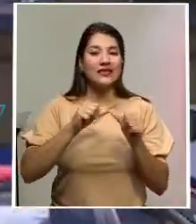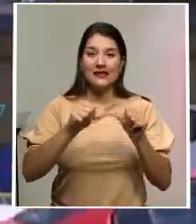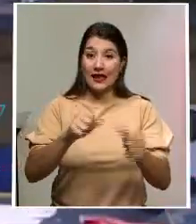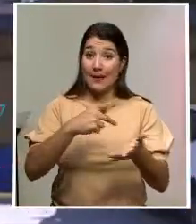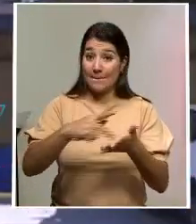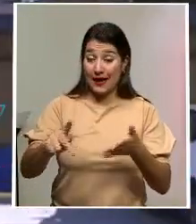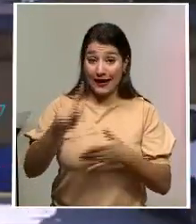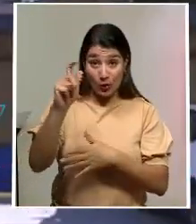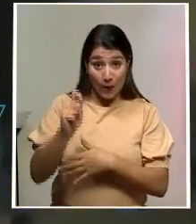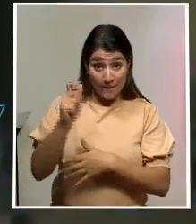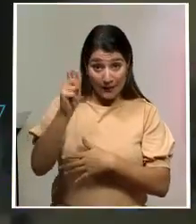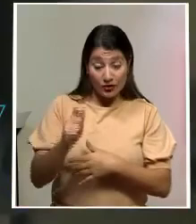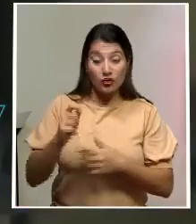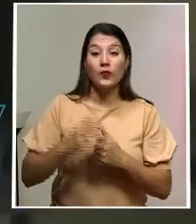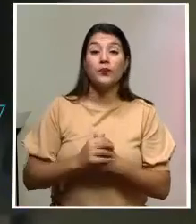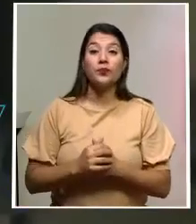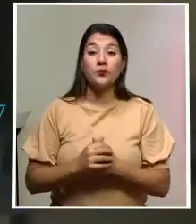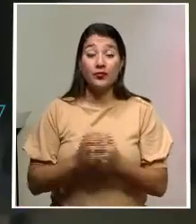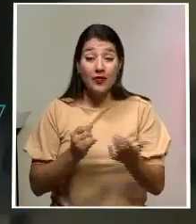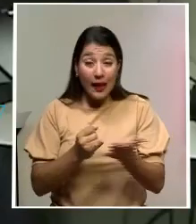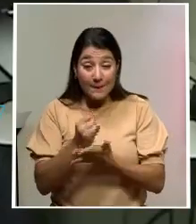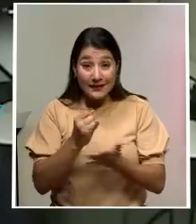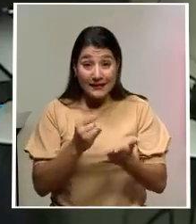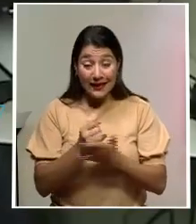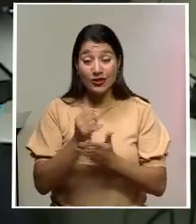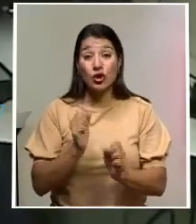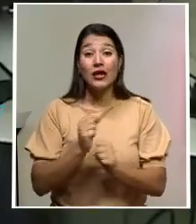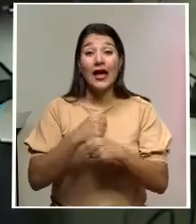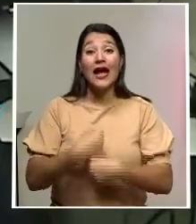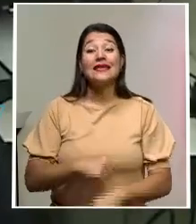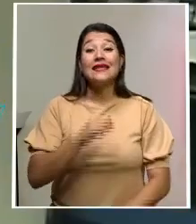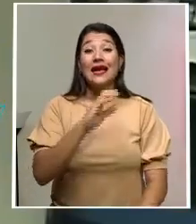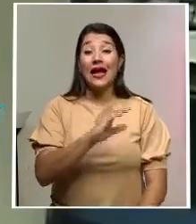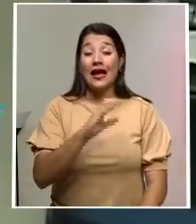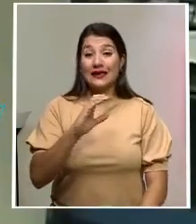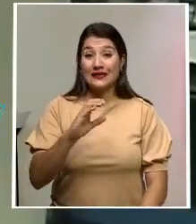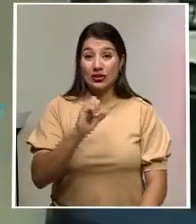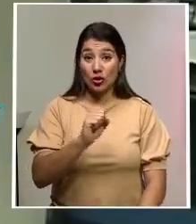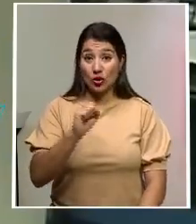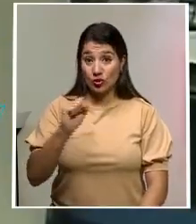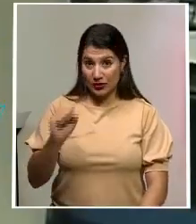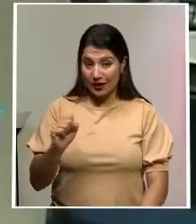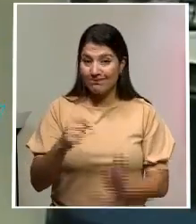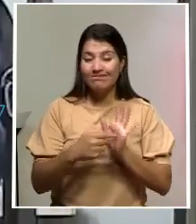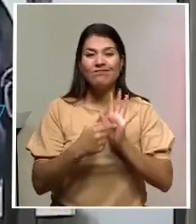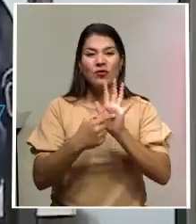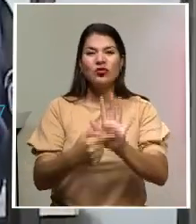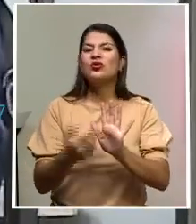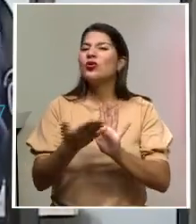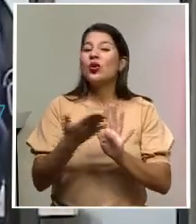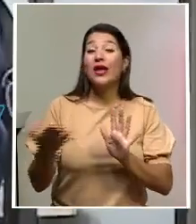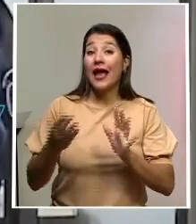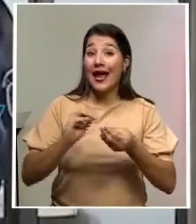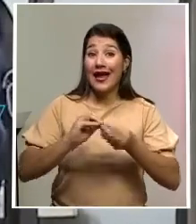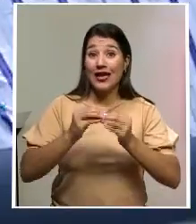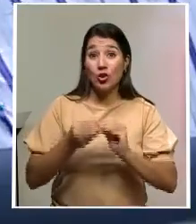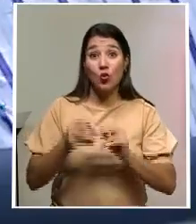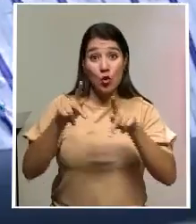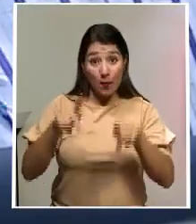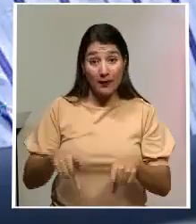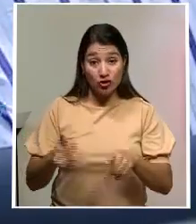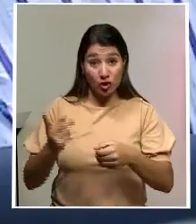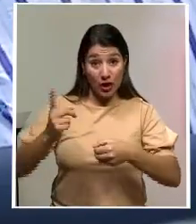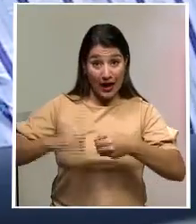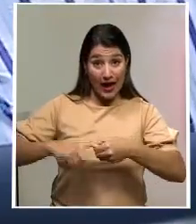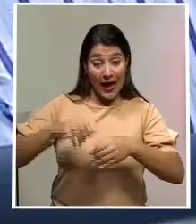estudio de la Dirección Actuarial y Económica de la Caja Costarricense de Seguro Social, se evidenció que la cantidad de afiliados en la Caja